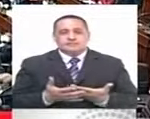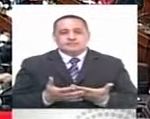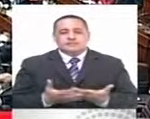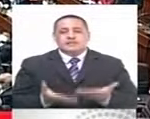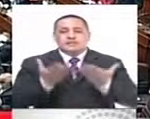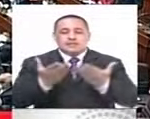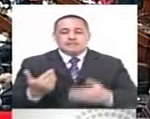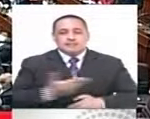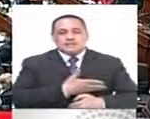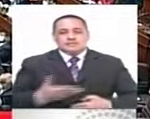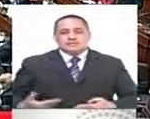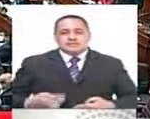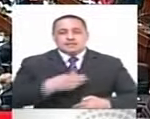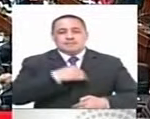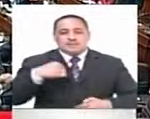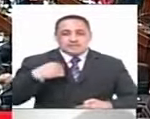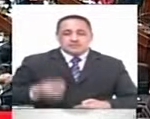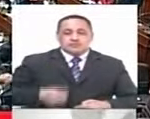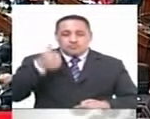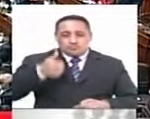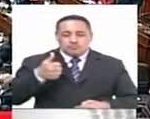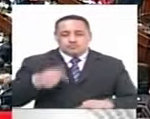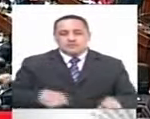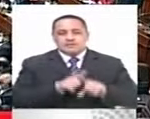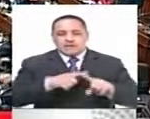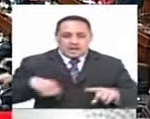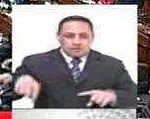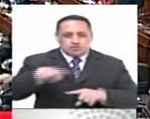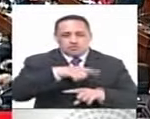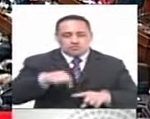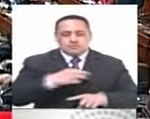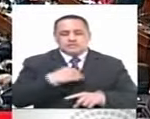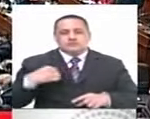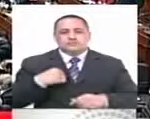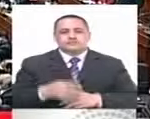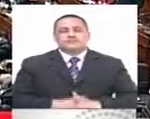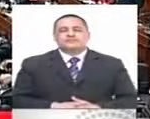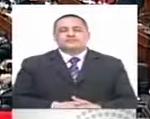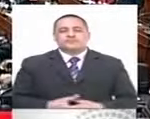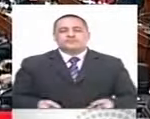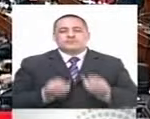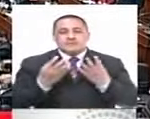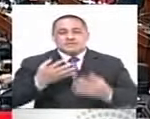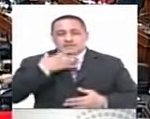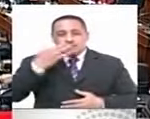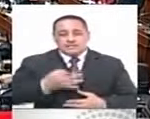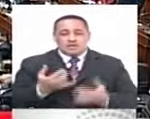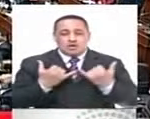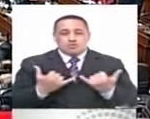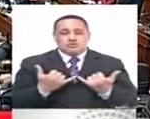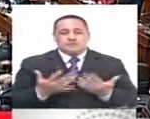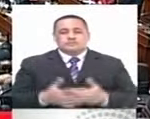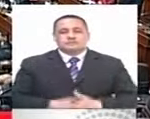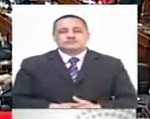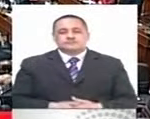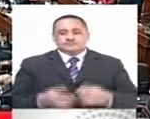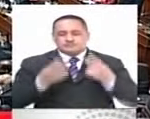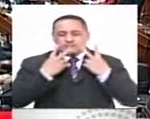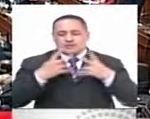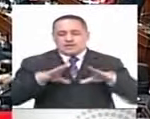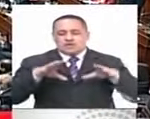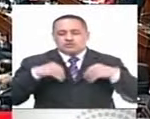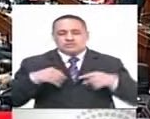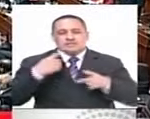la presidencia del Consejo de Ministros, a todos los ministros. Bueno, en definitiva, el día de hoy nos toca asumir